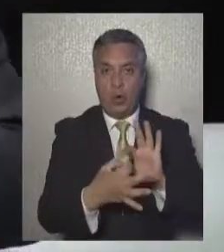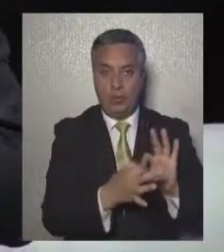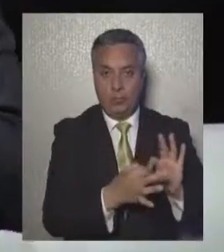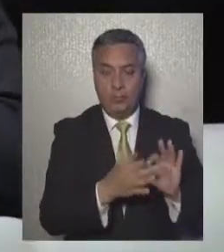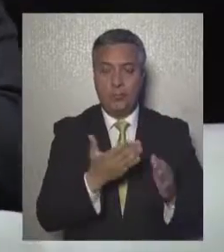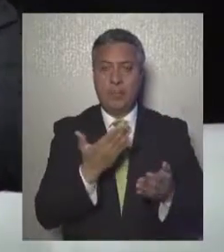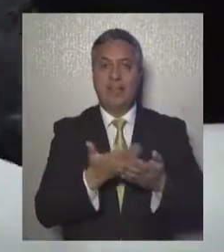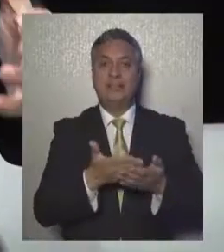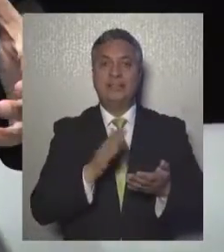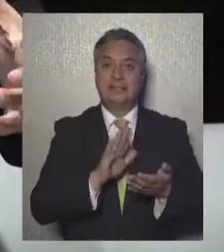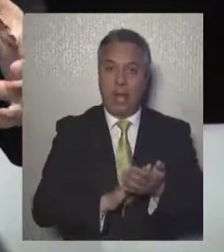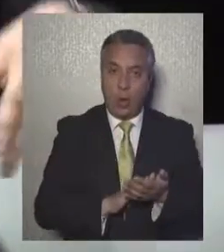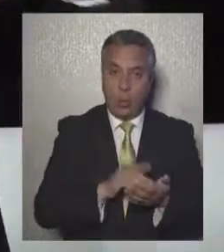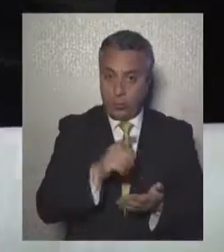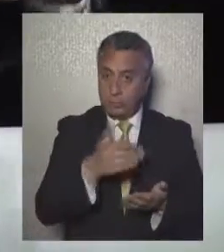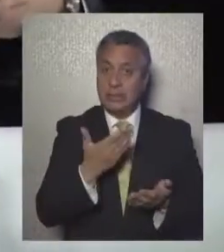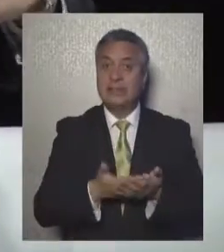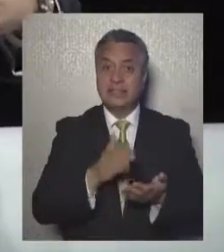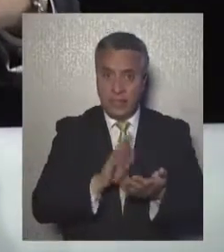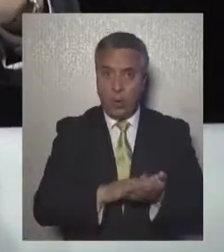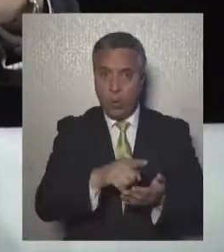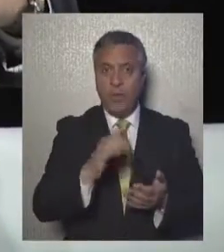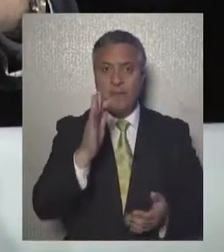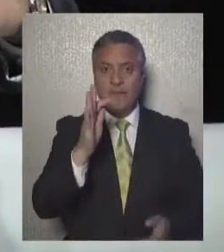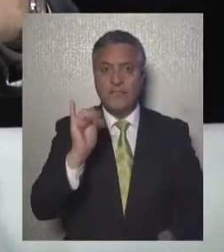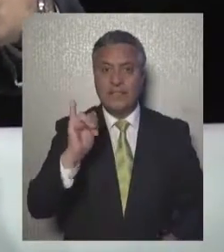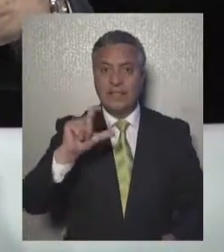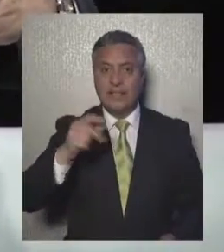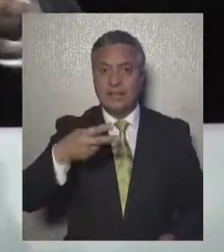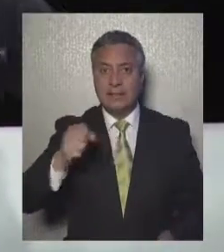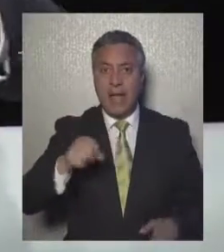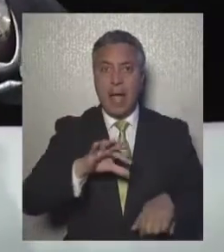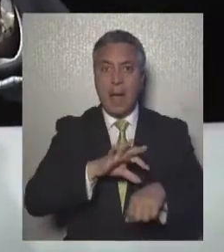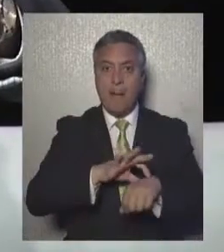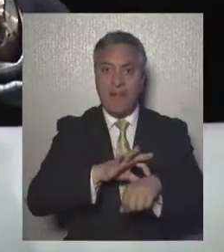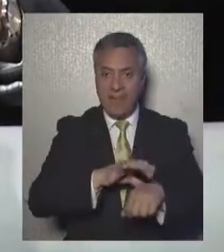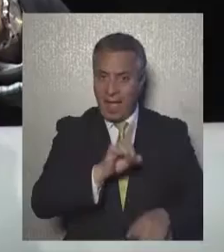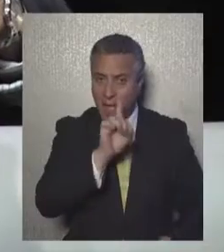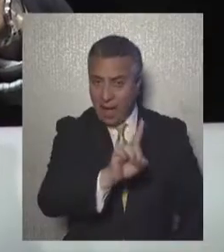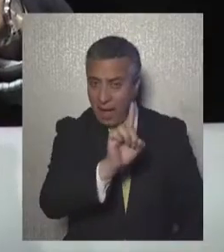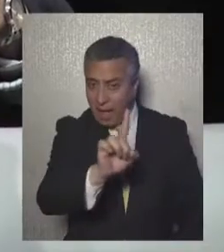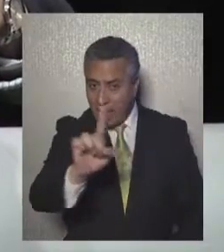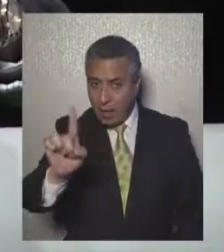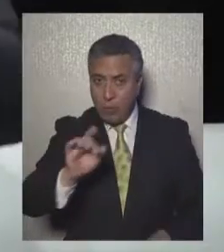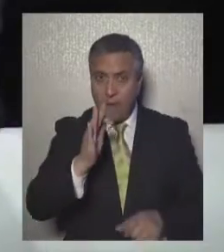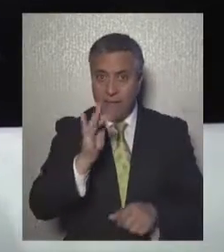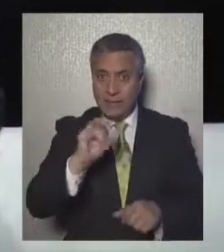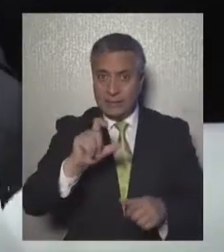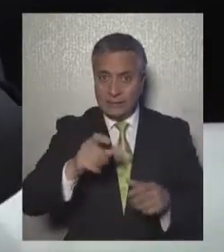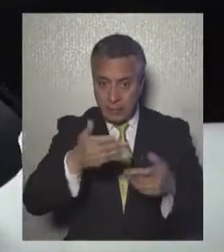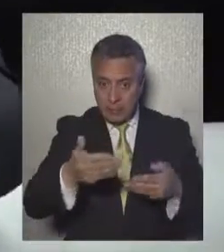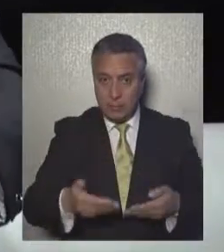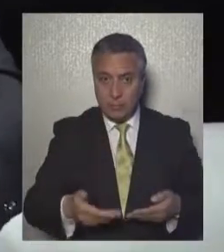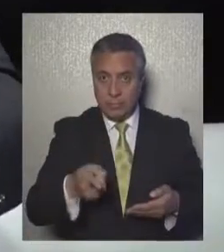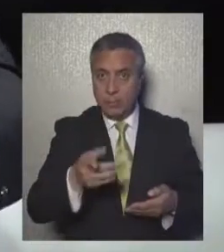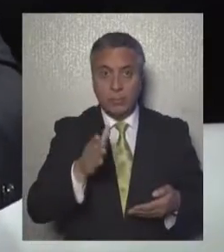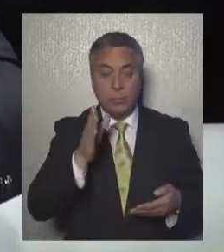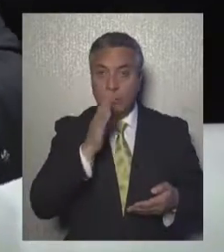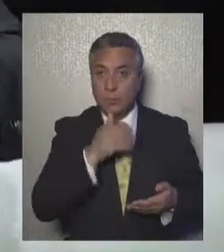Salud. En salud hablamos de ficha médica de cada uno y resulta que no hay